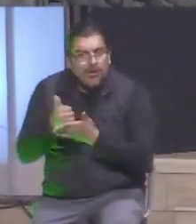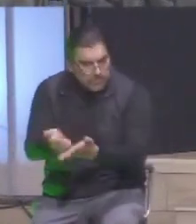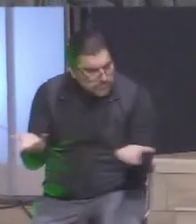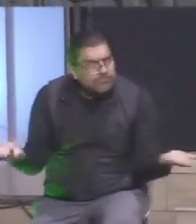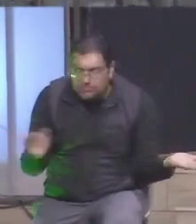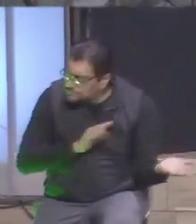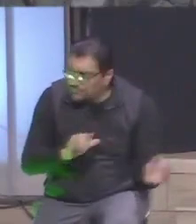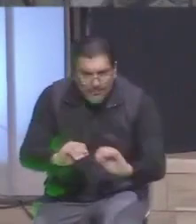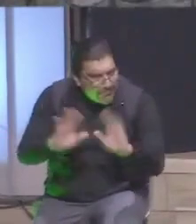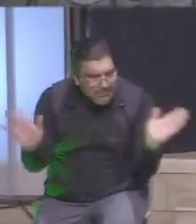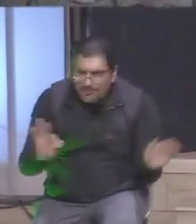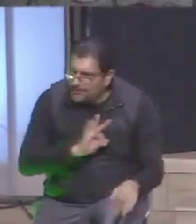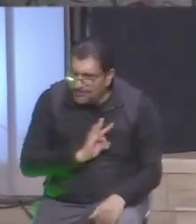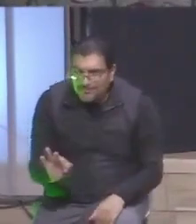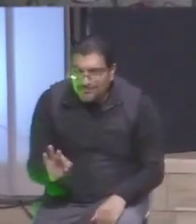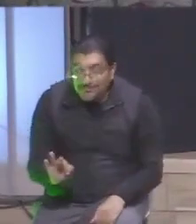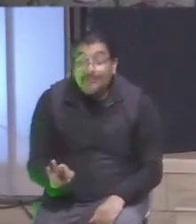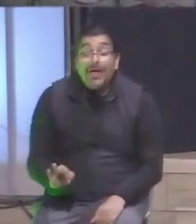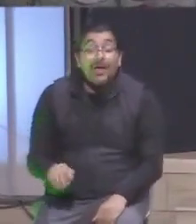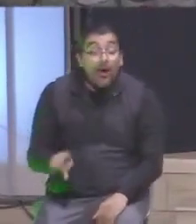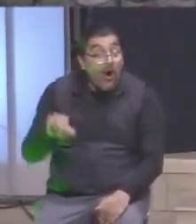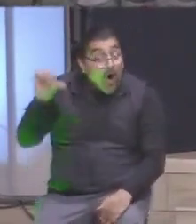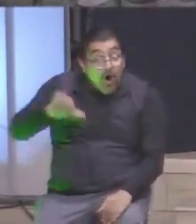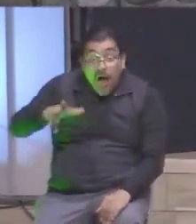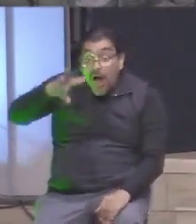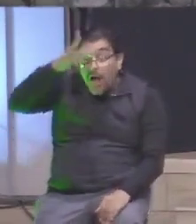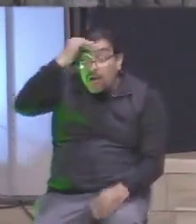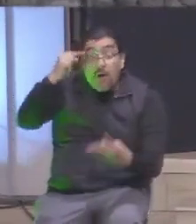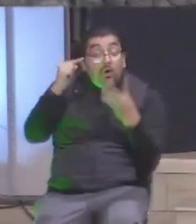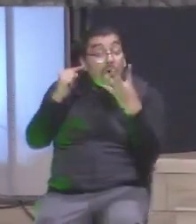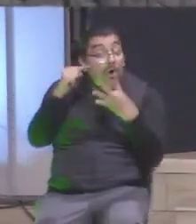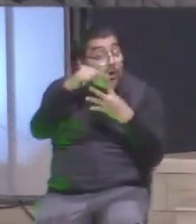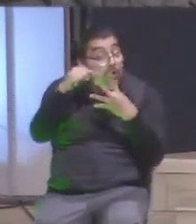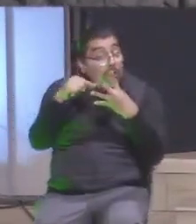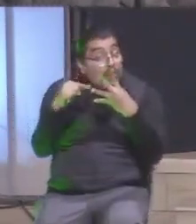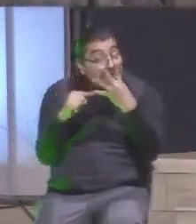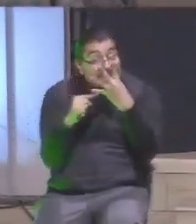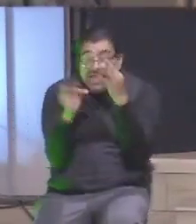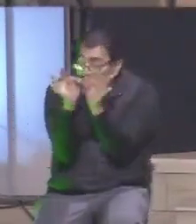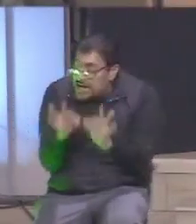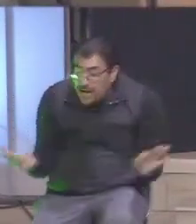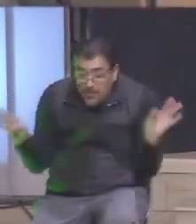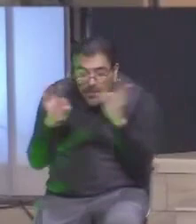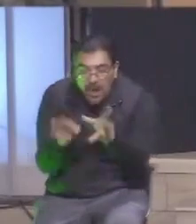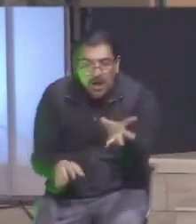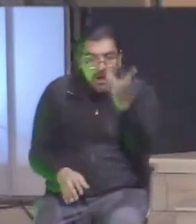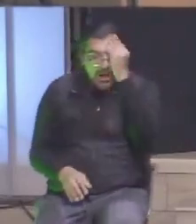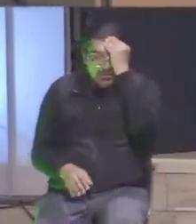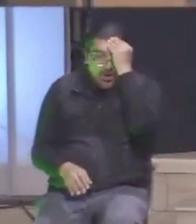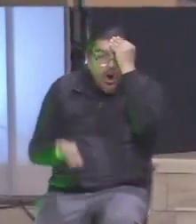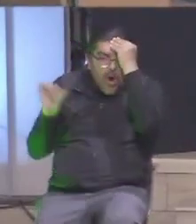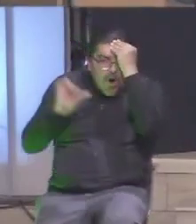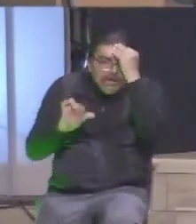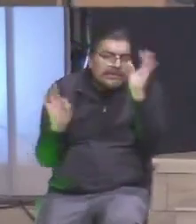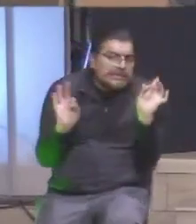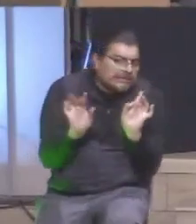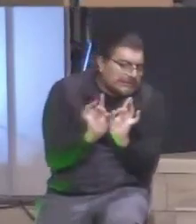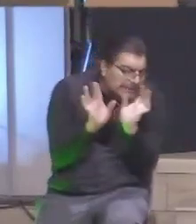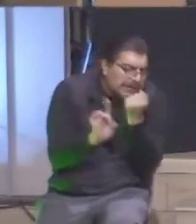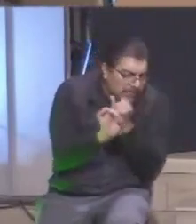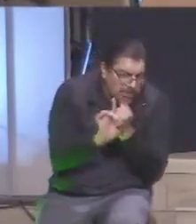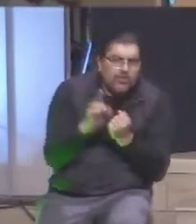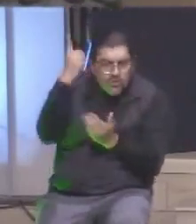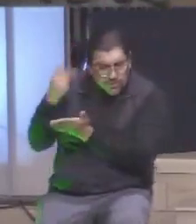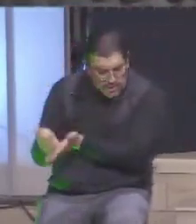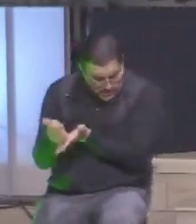hacer Tengo cuatro puntos importantes que compartir con contigo que tienen que ver con la situación que puedas estar viviendo el día de Ho venga conmigo